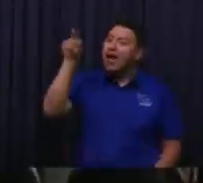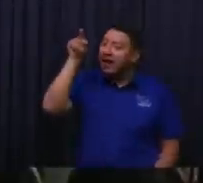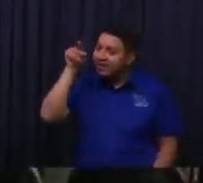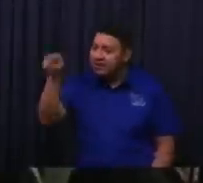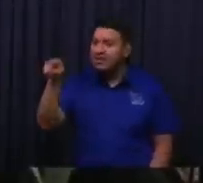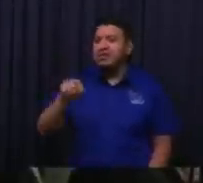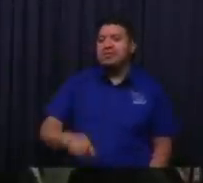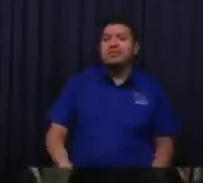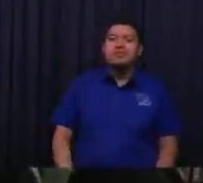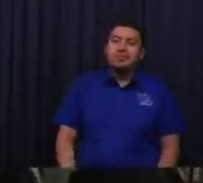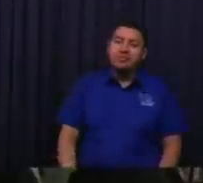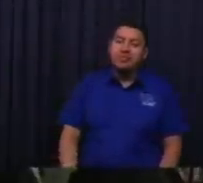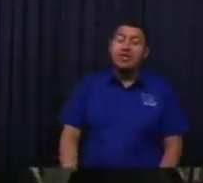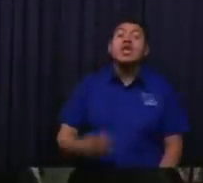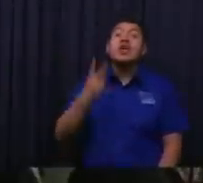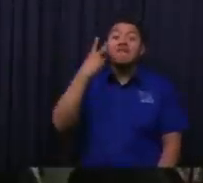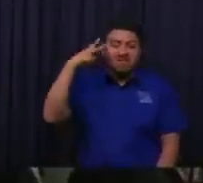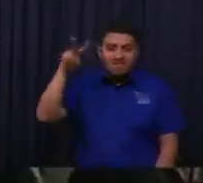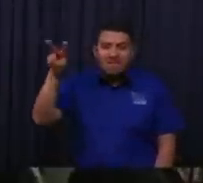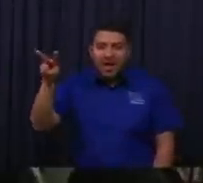Es una bendición ver.